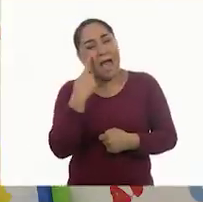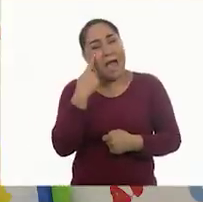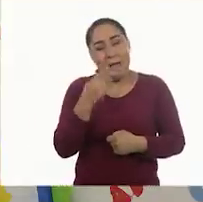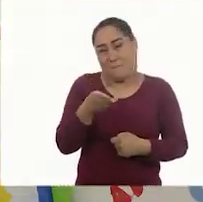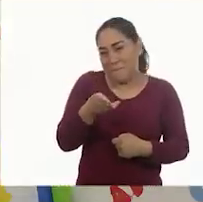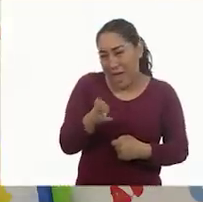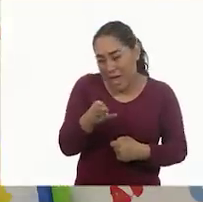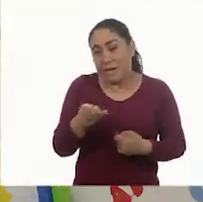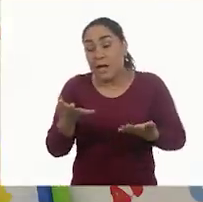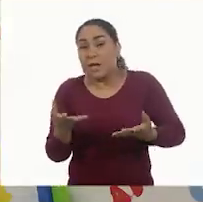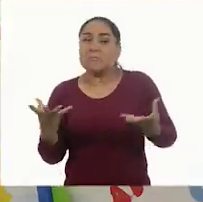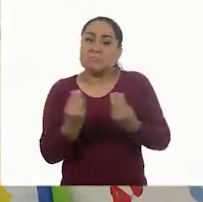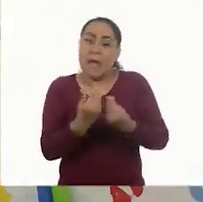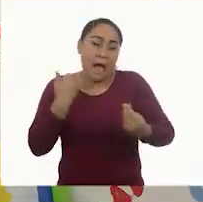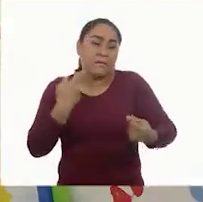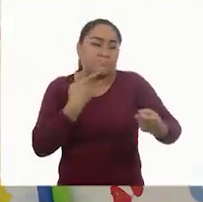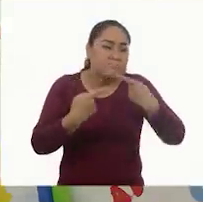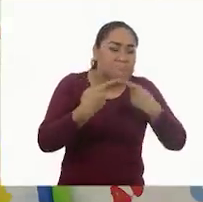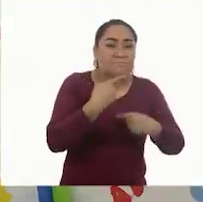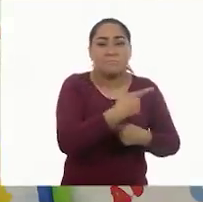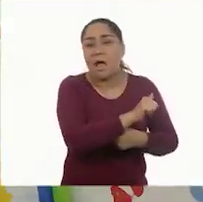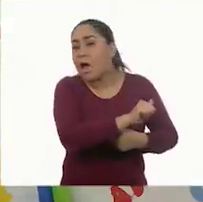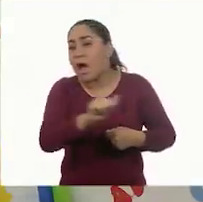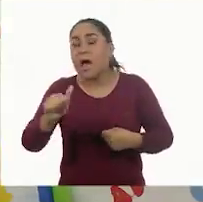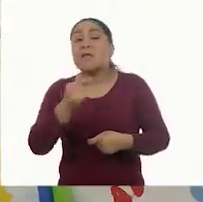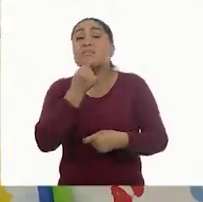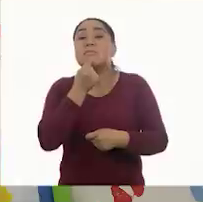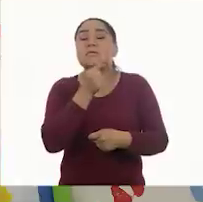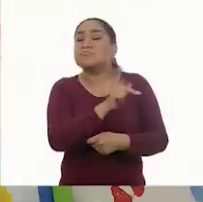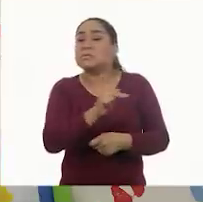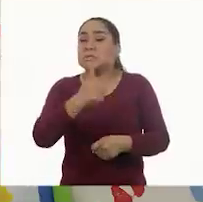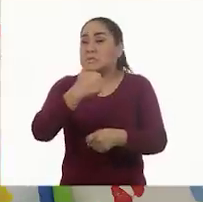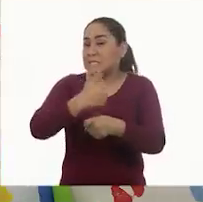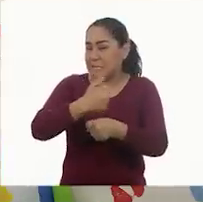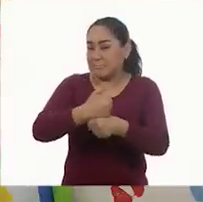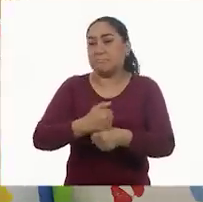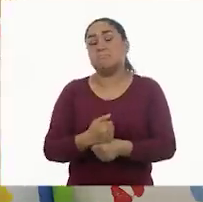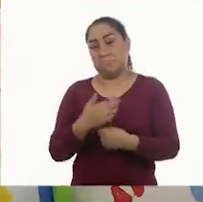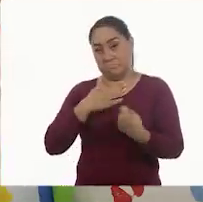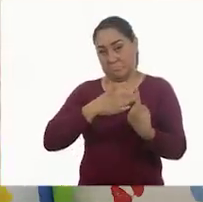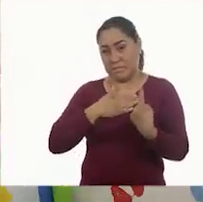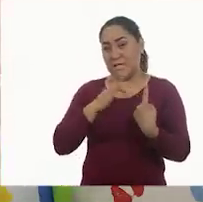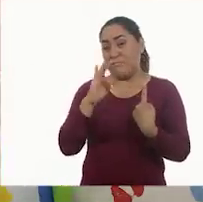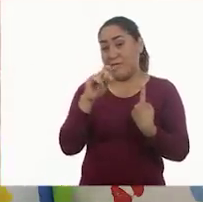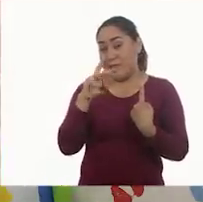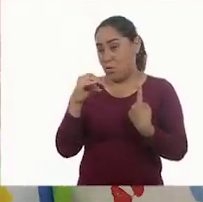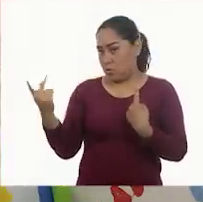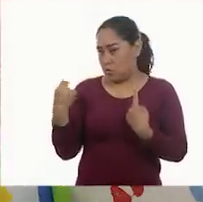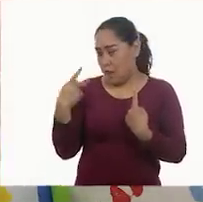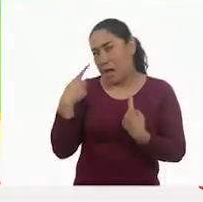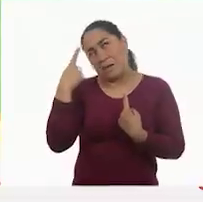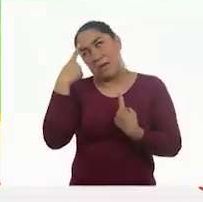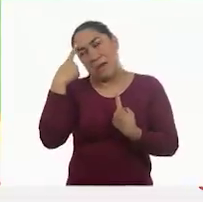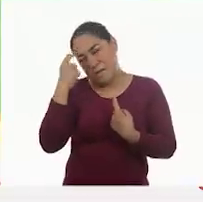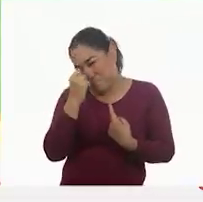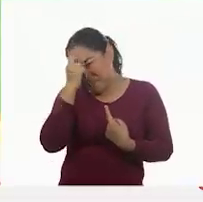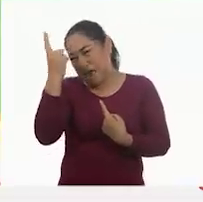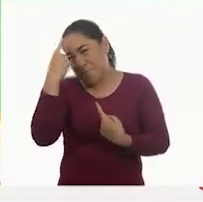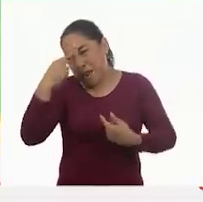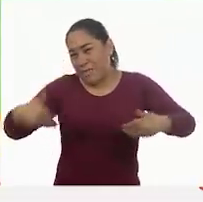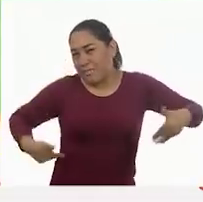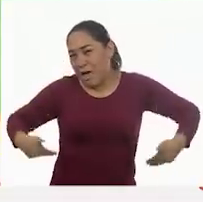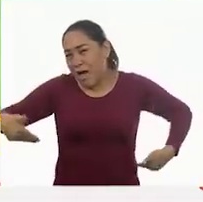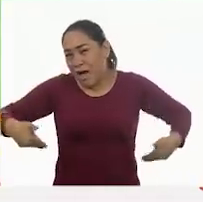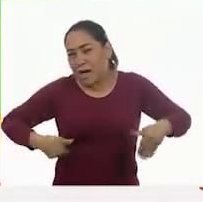porque nos tocaba organizarlos a los niños de sexto grado. Entre Federico y yo inventamos una obrita de teatro, que